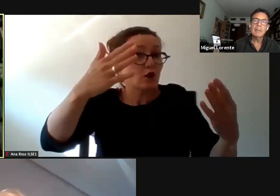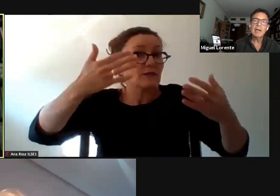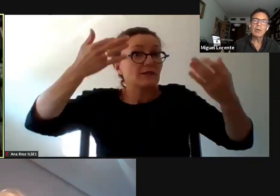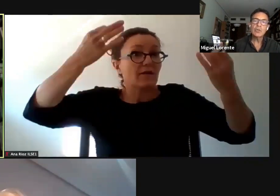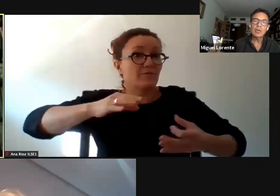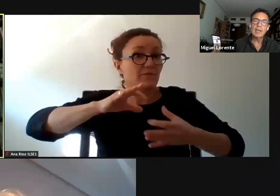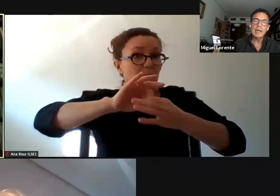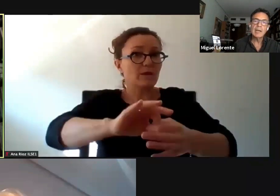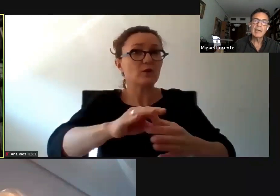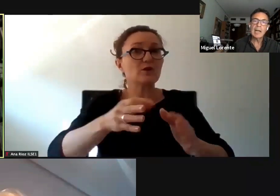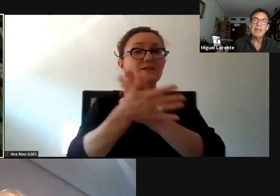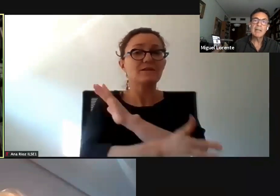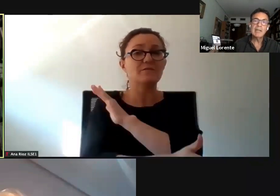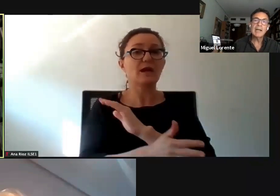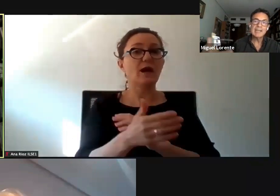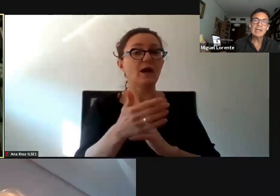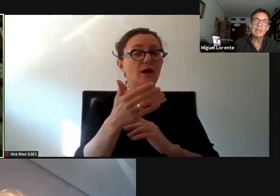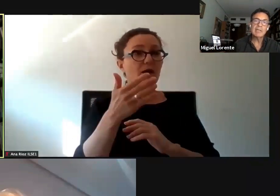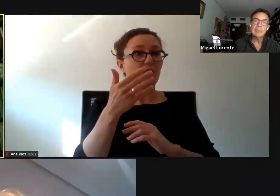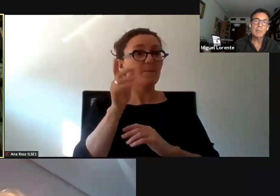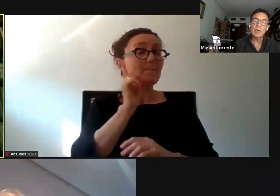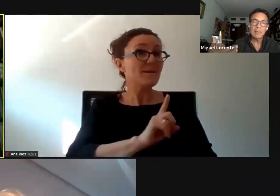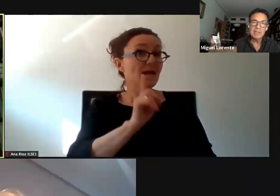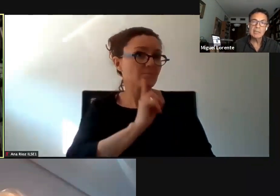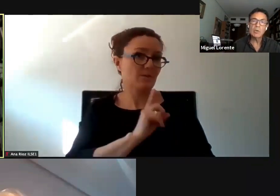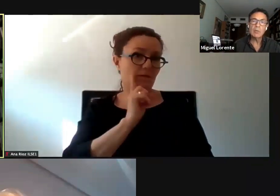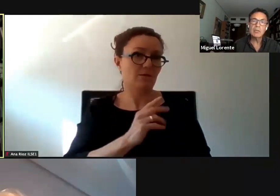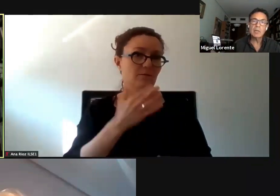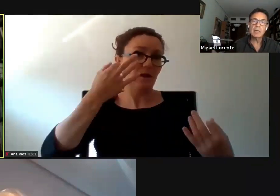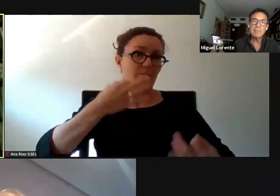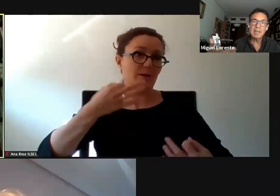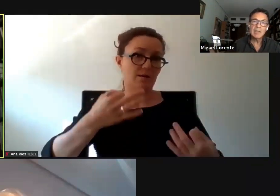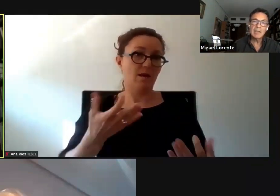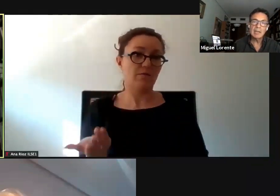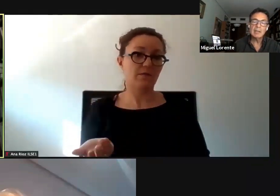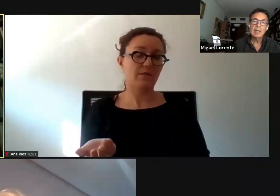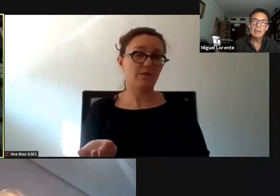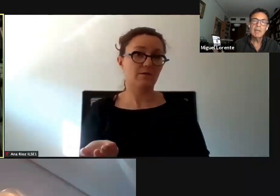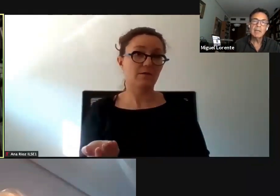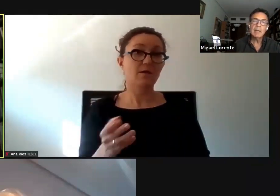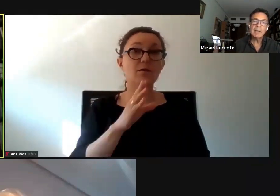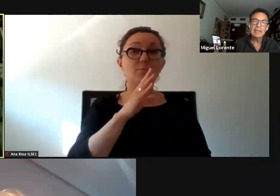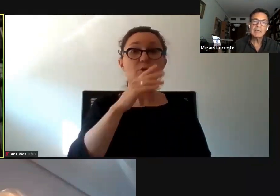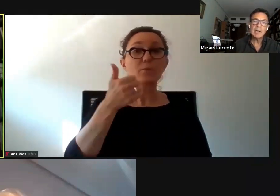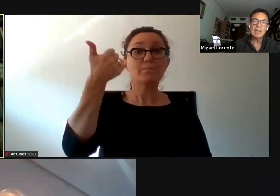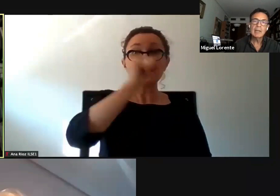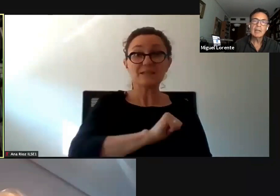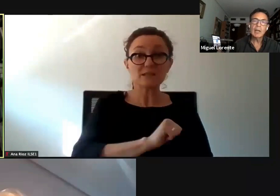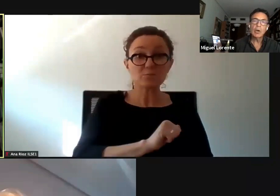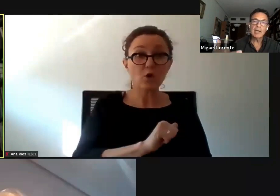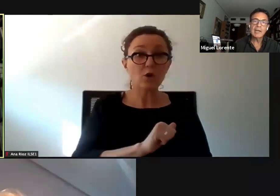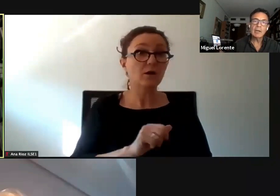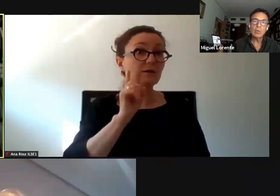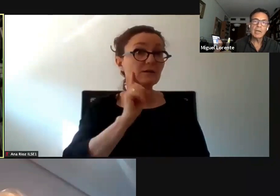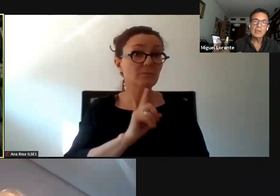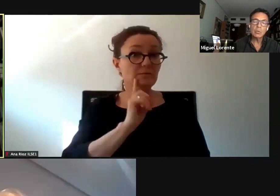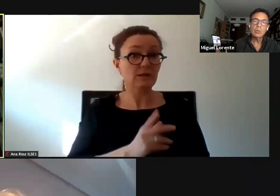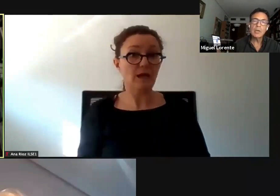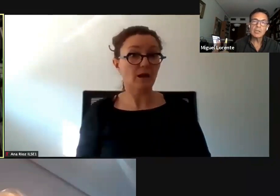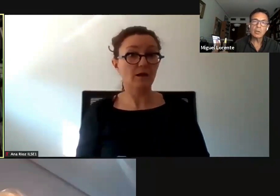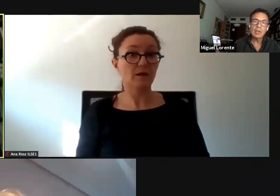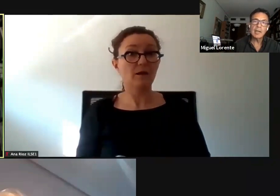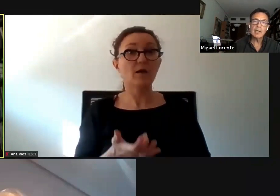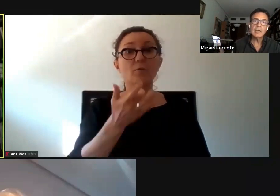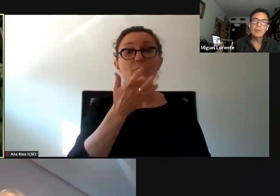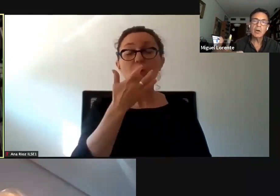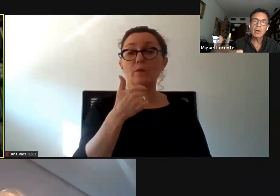para afirmar y para consolidar la mentira que es el machismo, porque el machismo, lo hemos dicho antes, es mentira. Es mentira pensar o tener